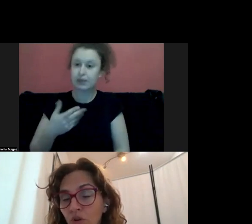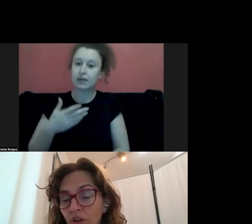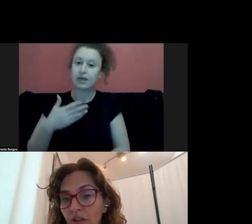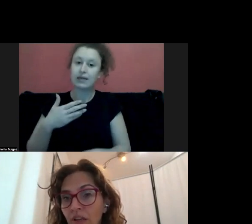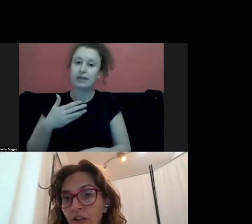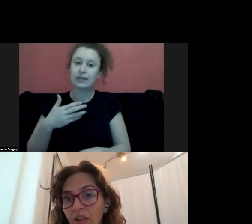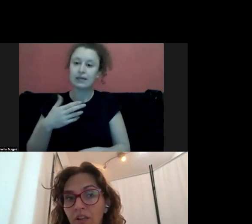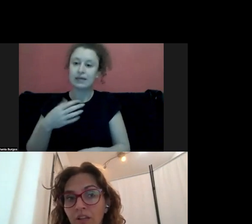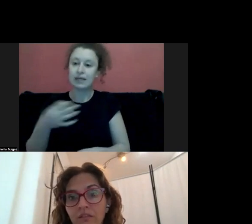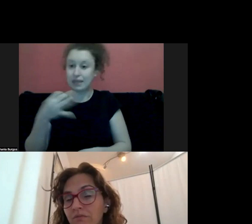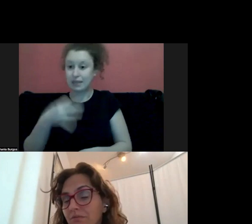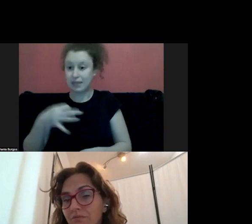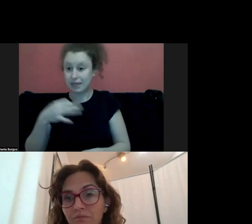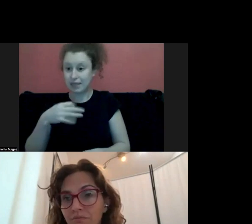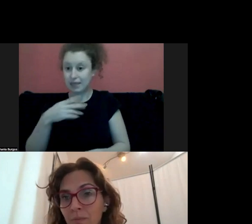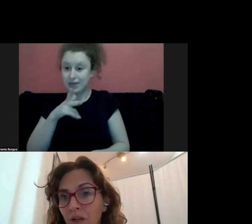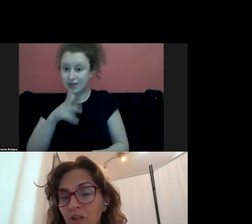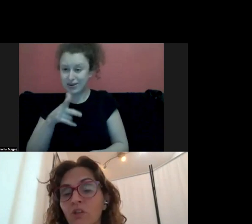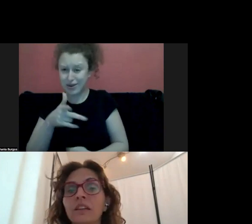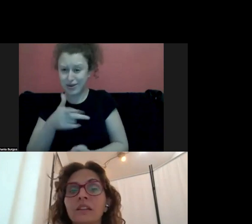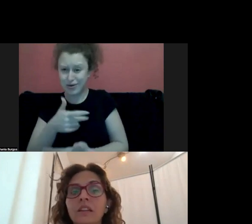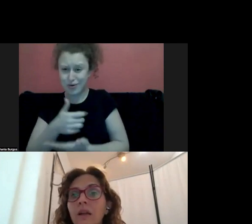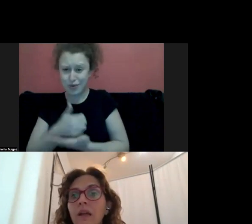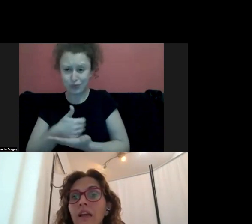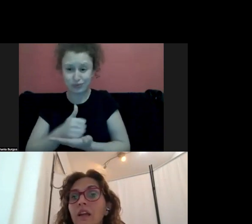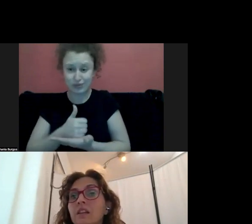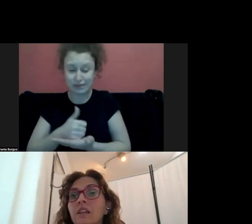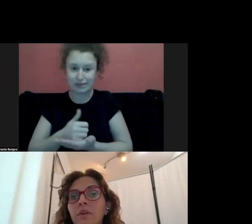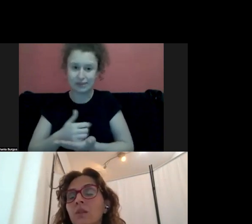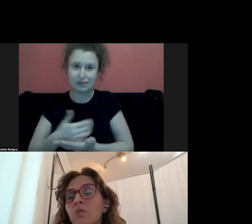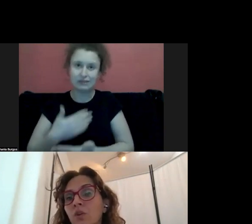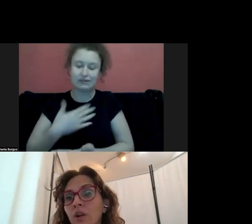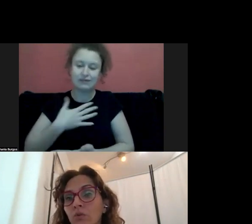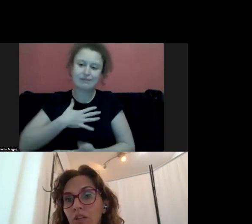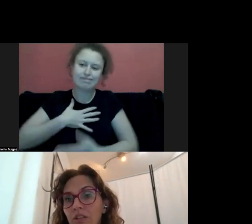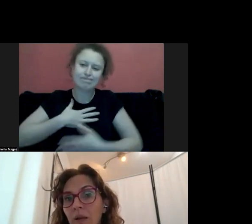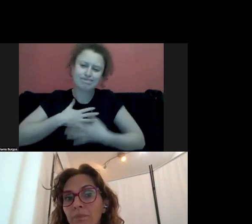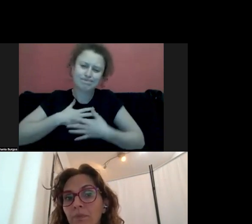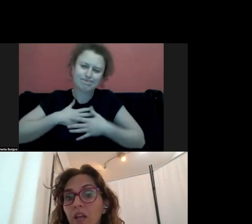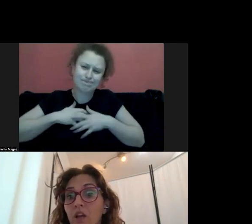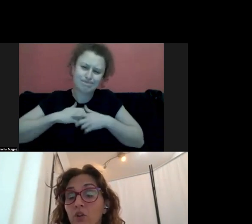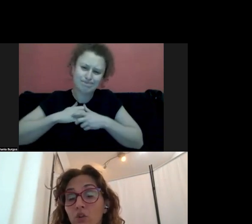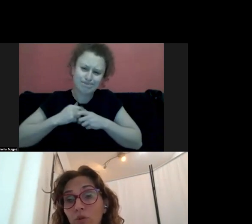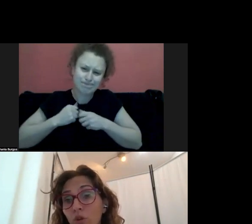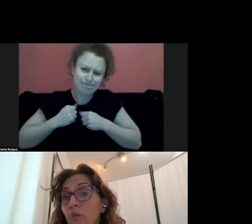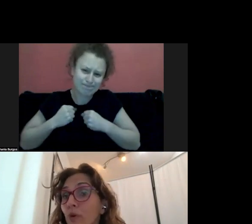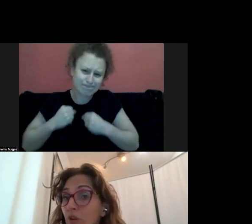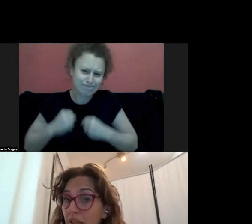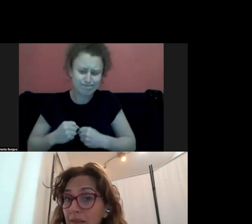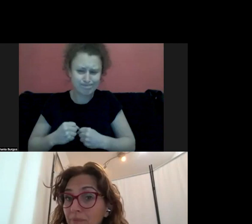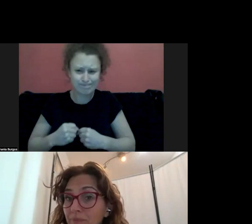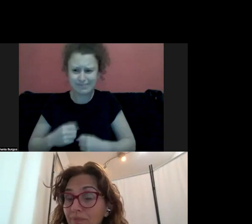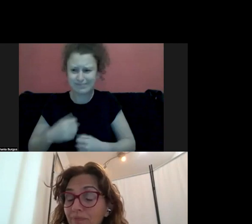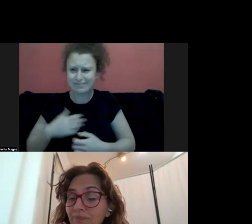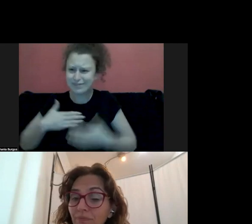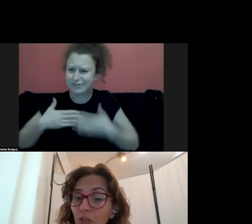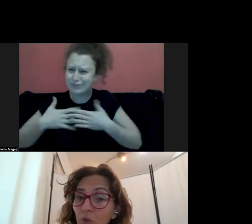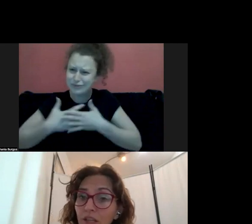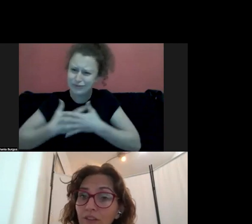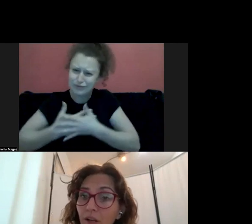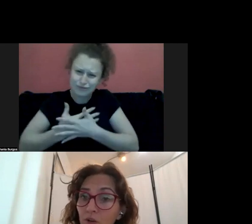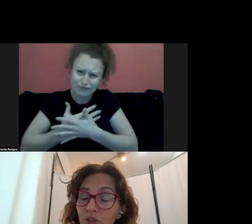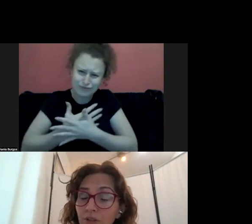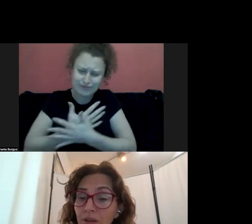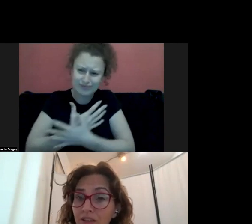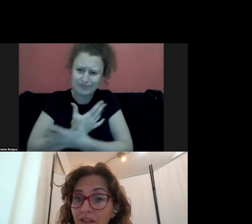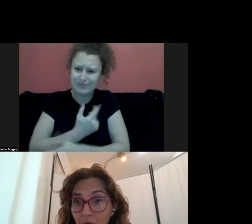un choque impresionante el saber que mi hijo era autista. Sobre todo porque